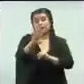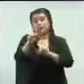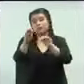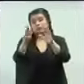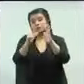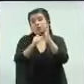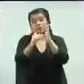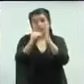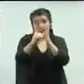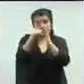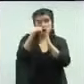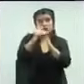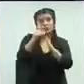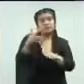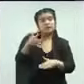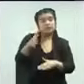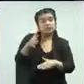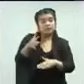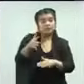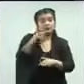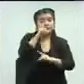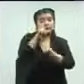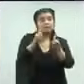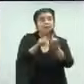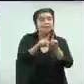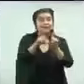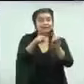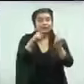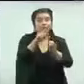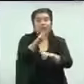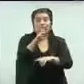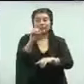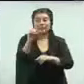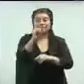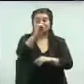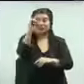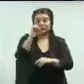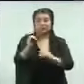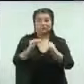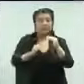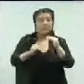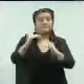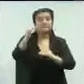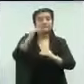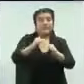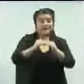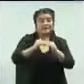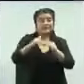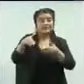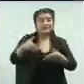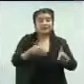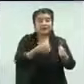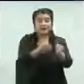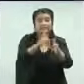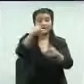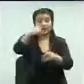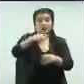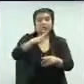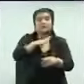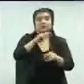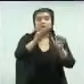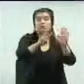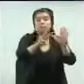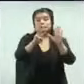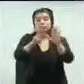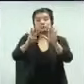millones aproximadamente. Que de esto, el 20% corresponde a ampliaciones de carreteras, de rutas existentes, que son